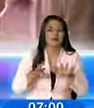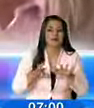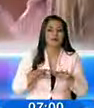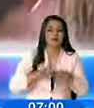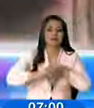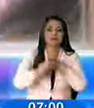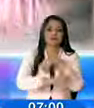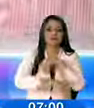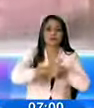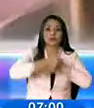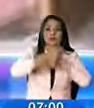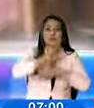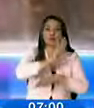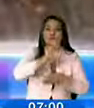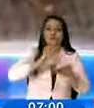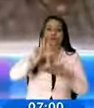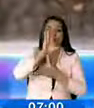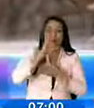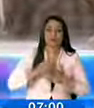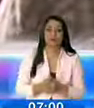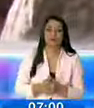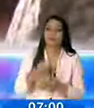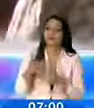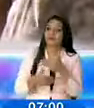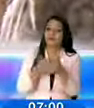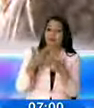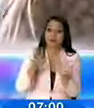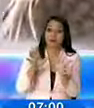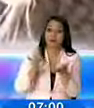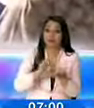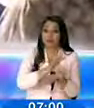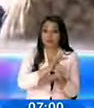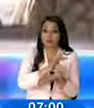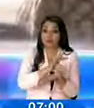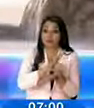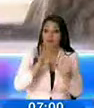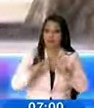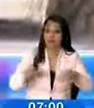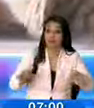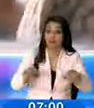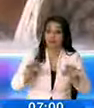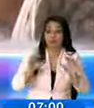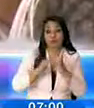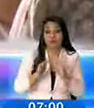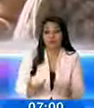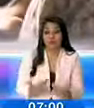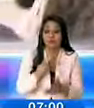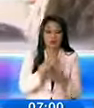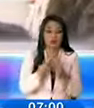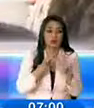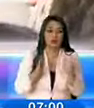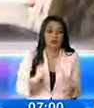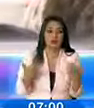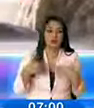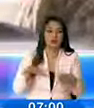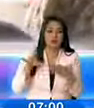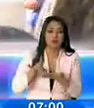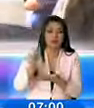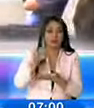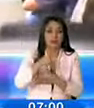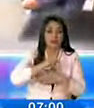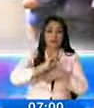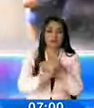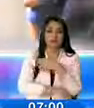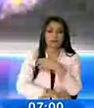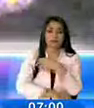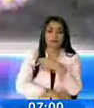a las autoridades de la institución. Es decir, que en las próximas horas van a ser separados los estudiantes. Los estudiantes, sí, esa sería la sanción